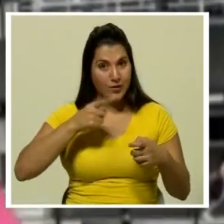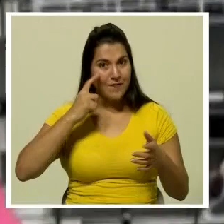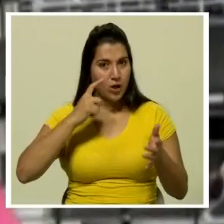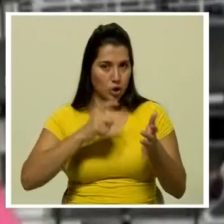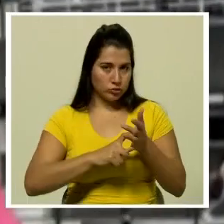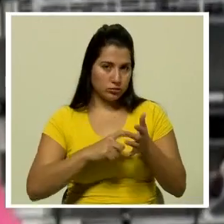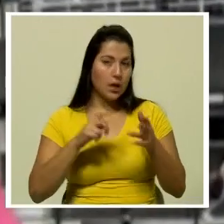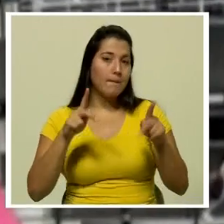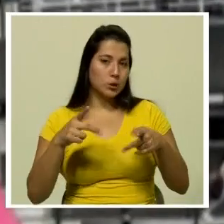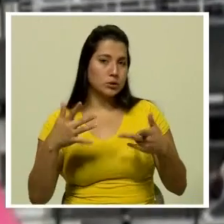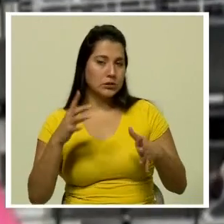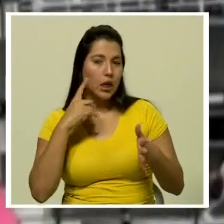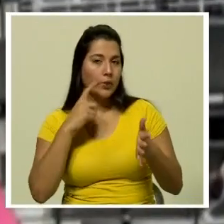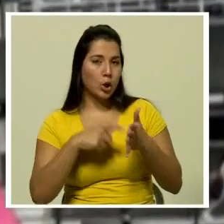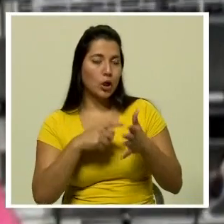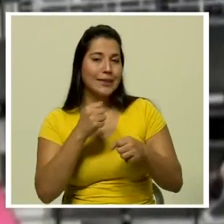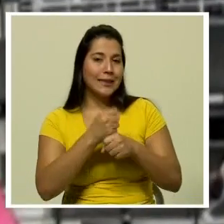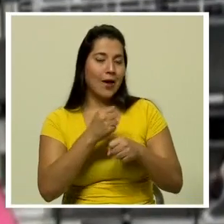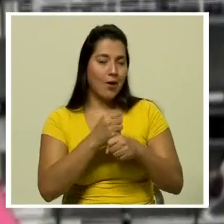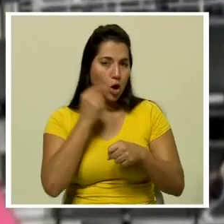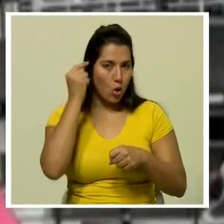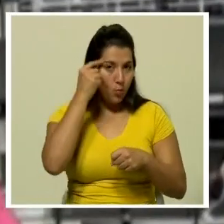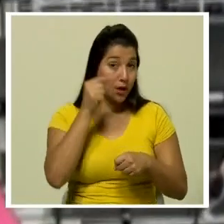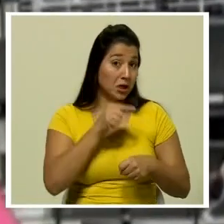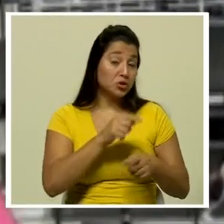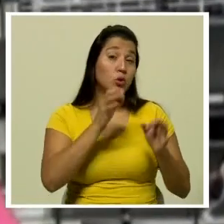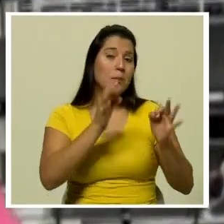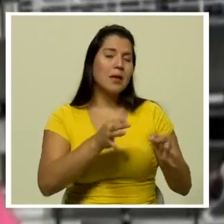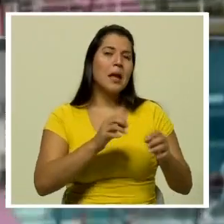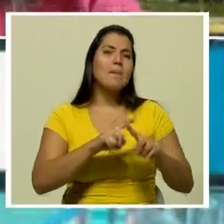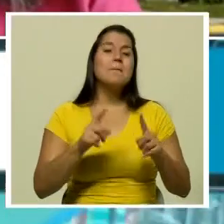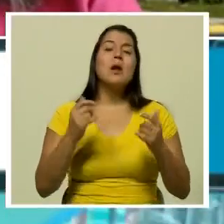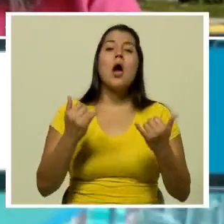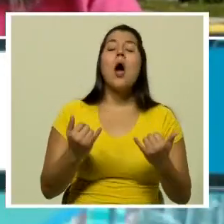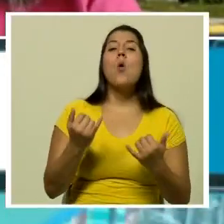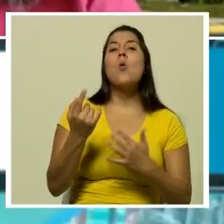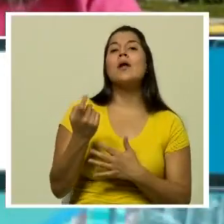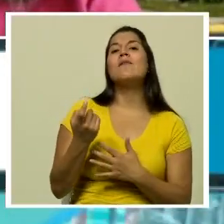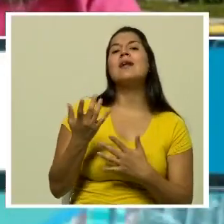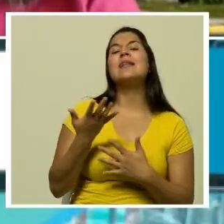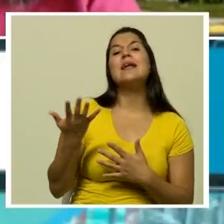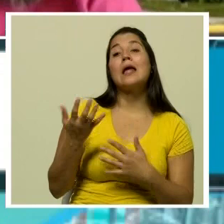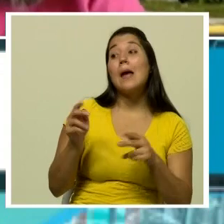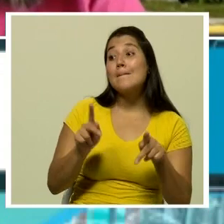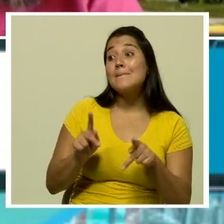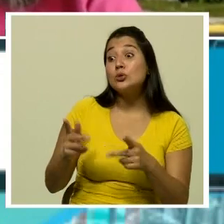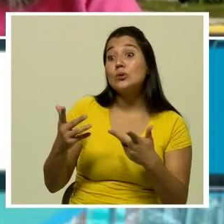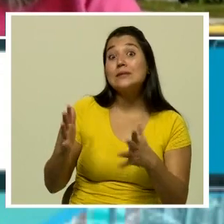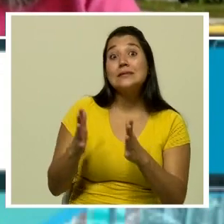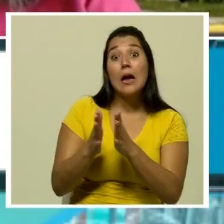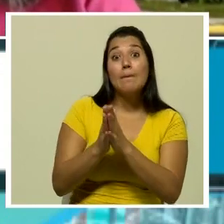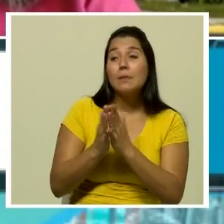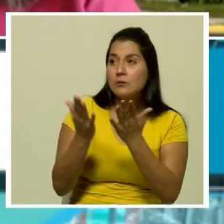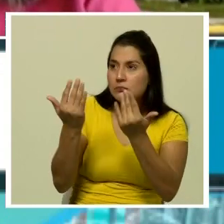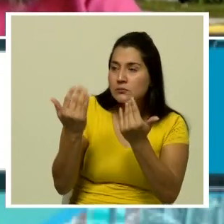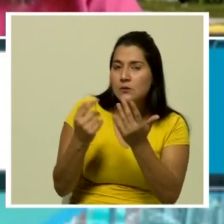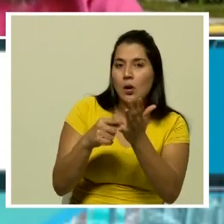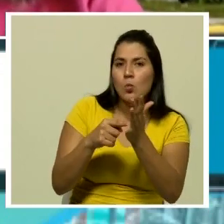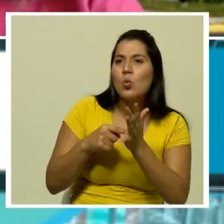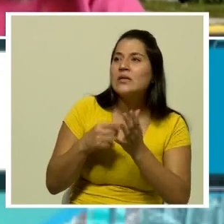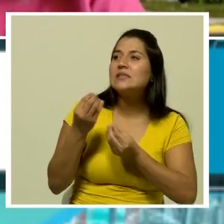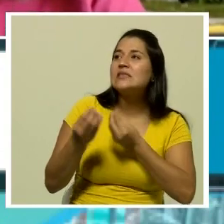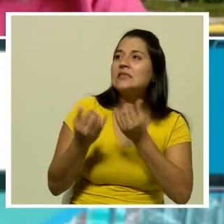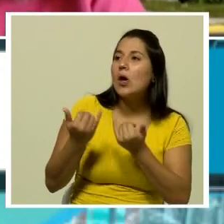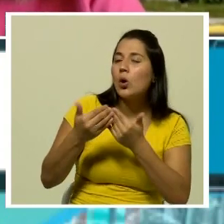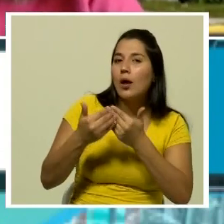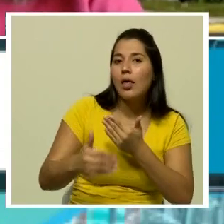Ahora falta la carpintería, digamos, la gente ya está pidiendo que muestre los andamios.